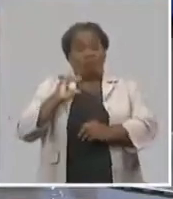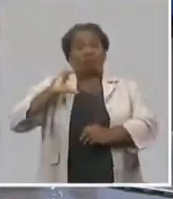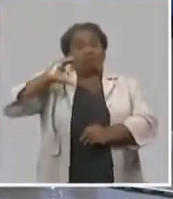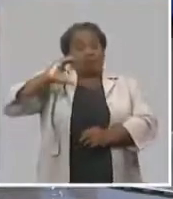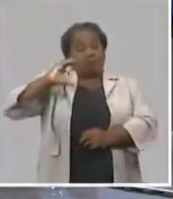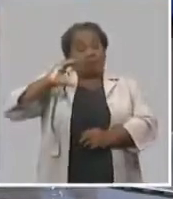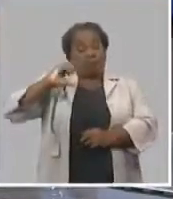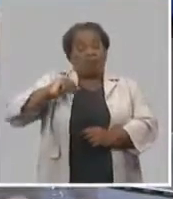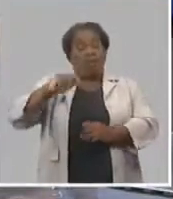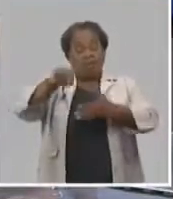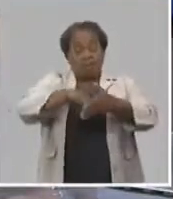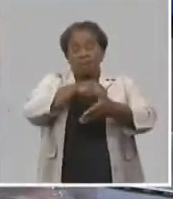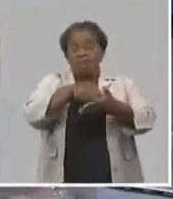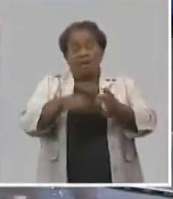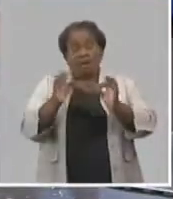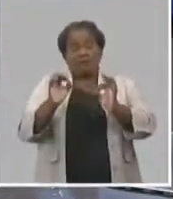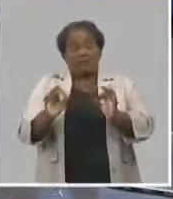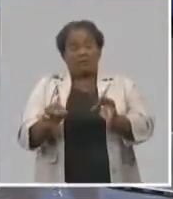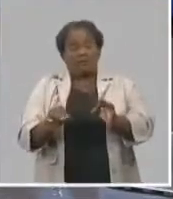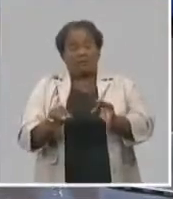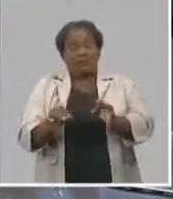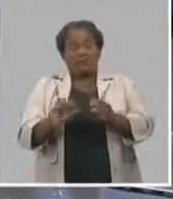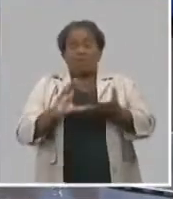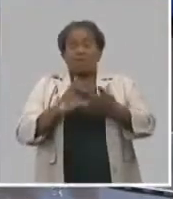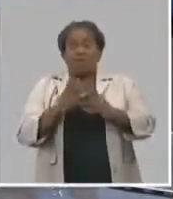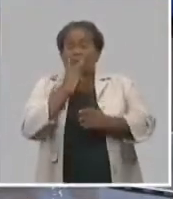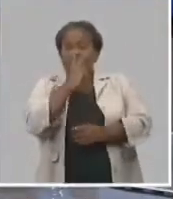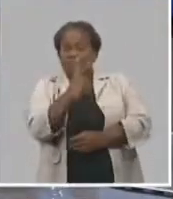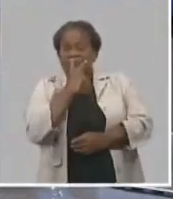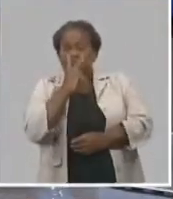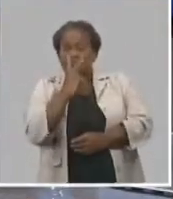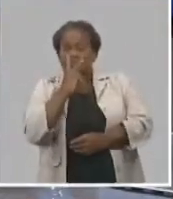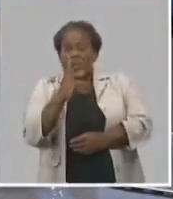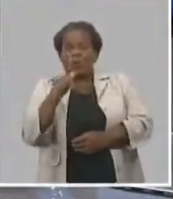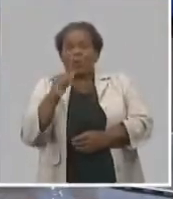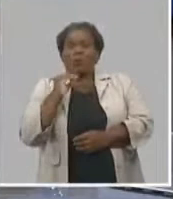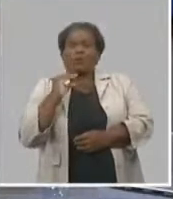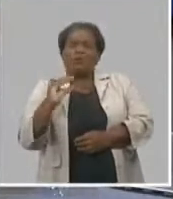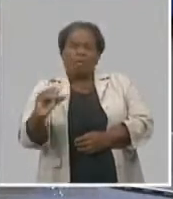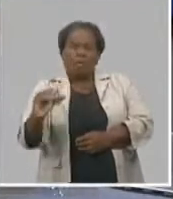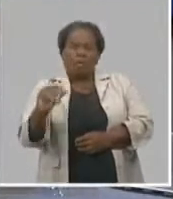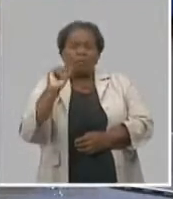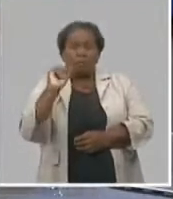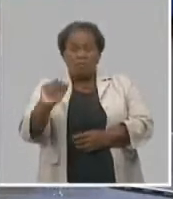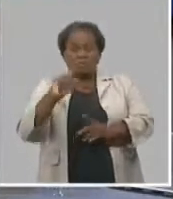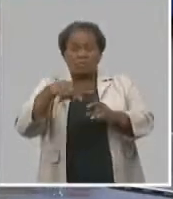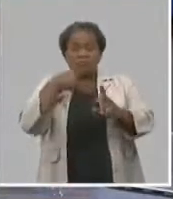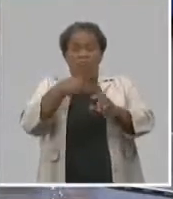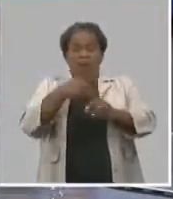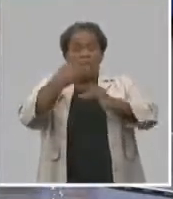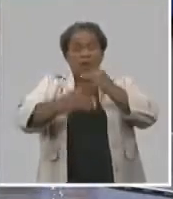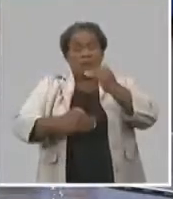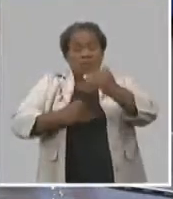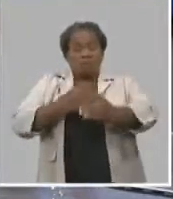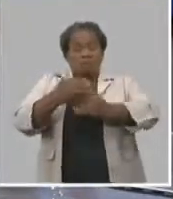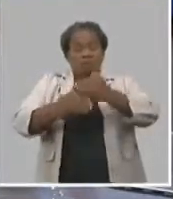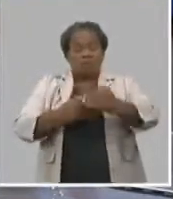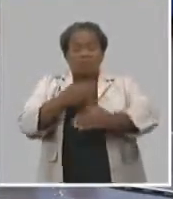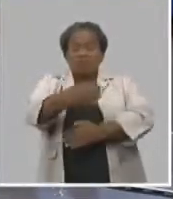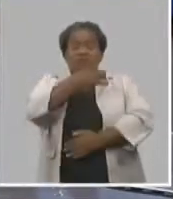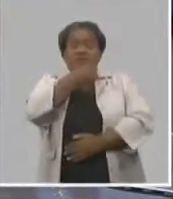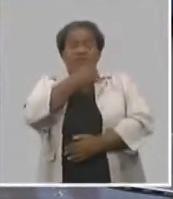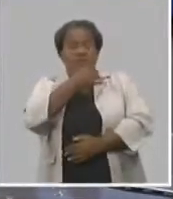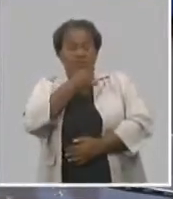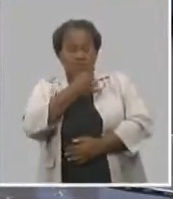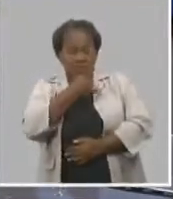decir, está previsto un tratamiento a los jubilados. A eso tenemos que sumar el proceso de